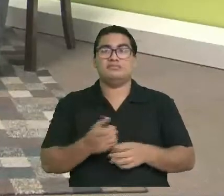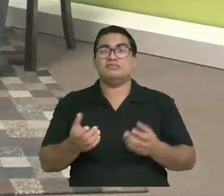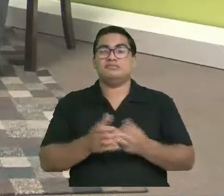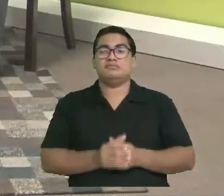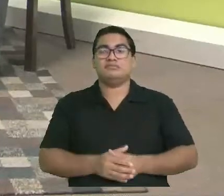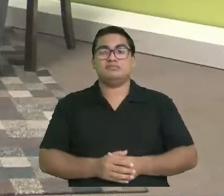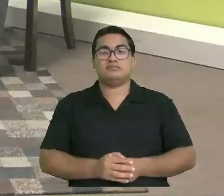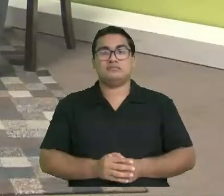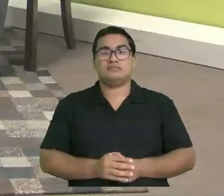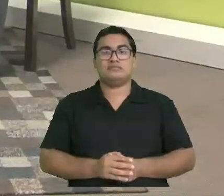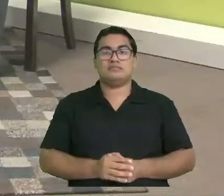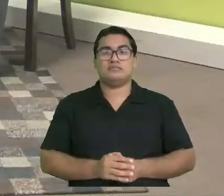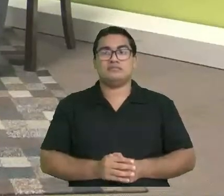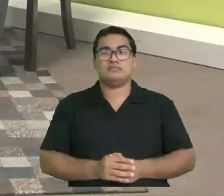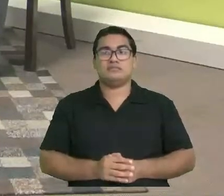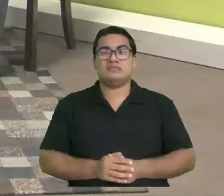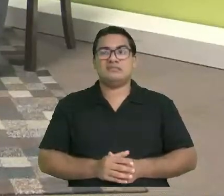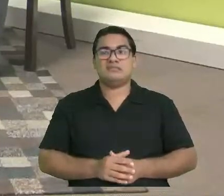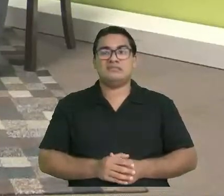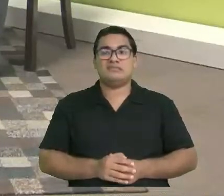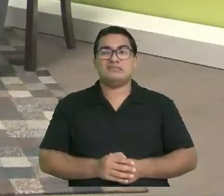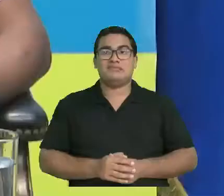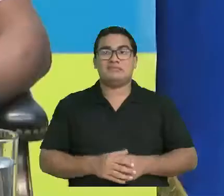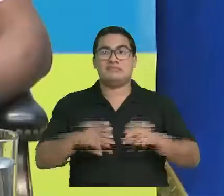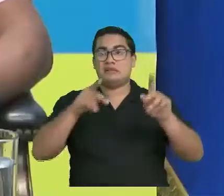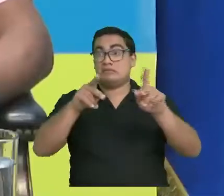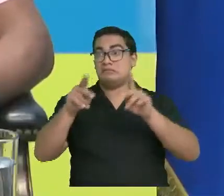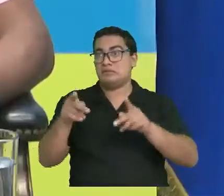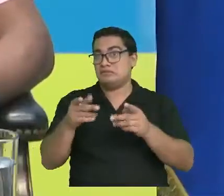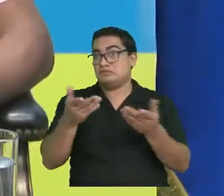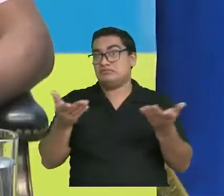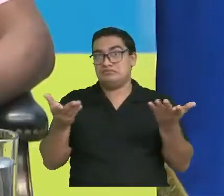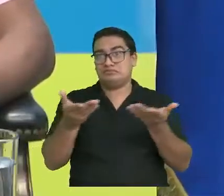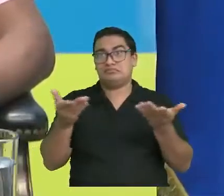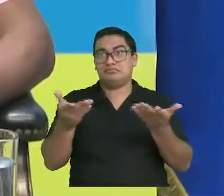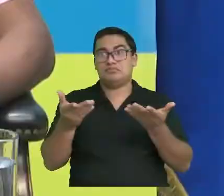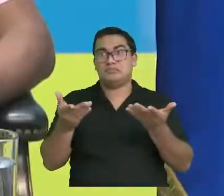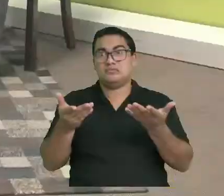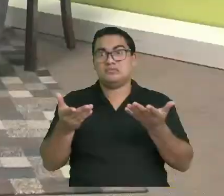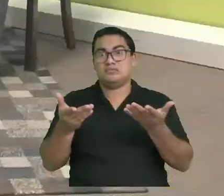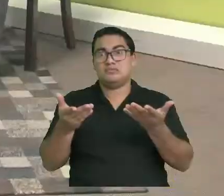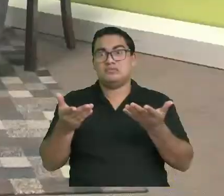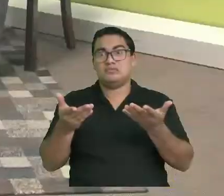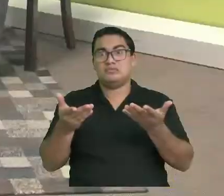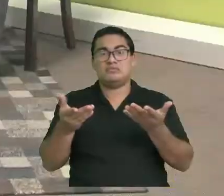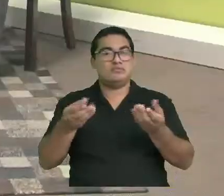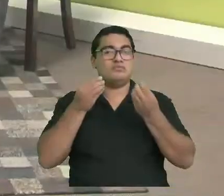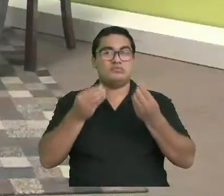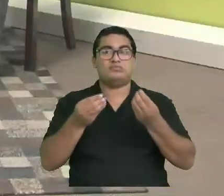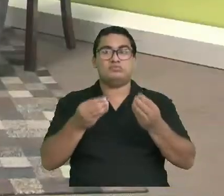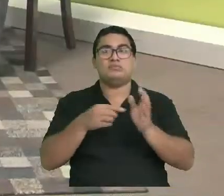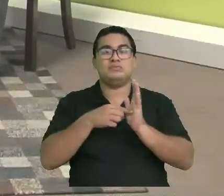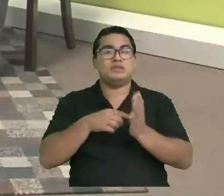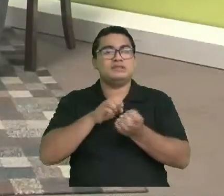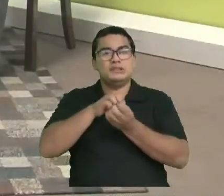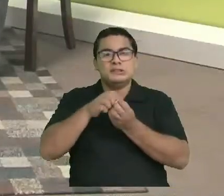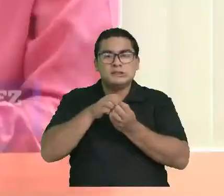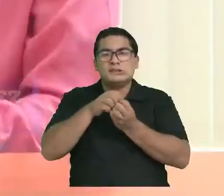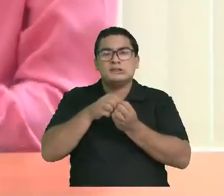trastorno. ¿Tiene que ser, es inconsciente o consciente? Básicamente, la mayoría de las veces es